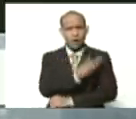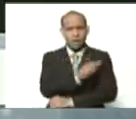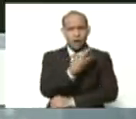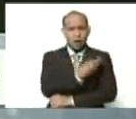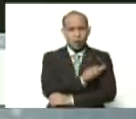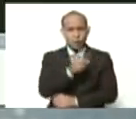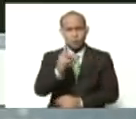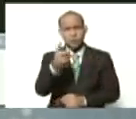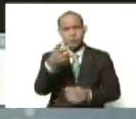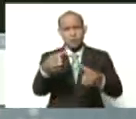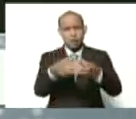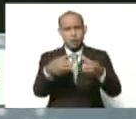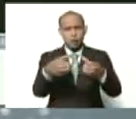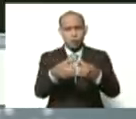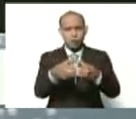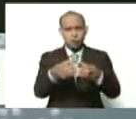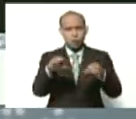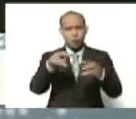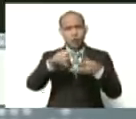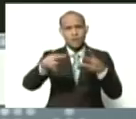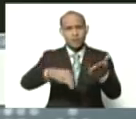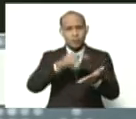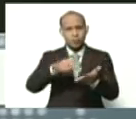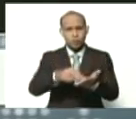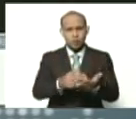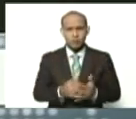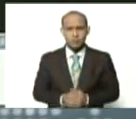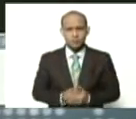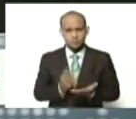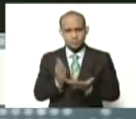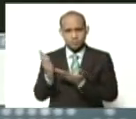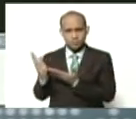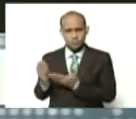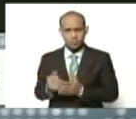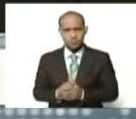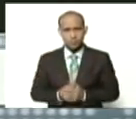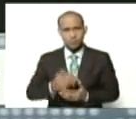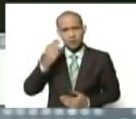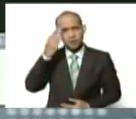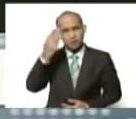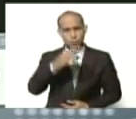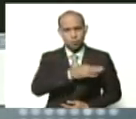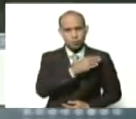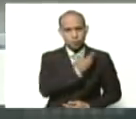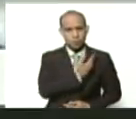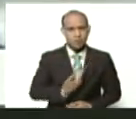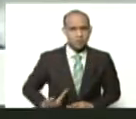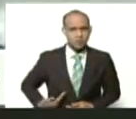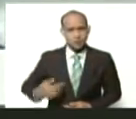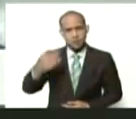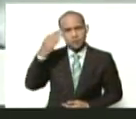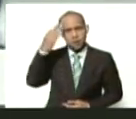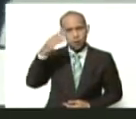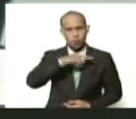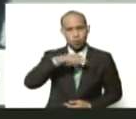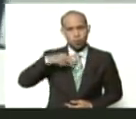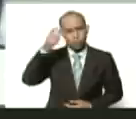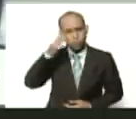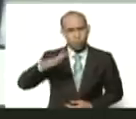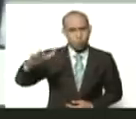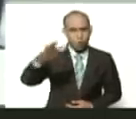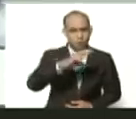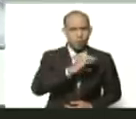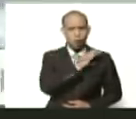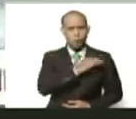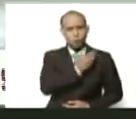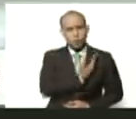esta primera generación de vacunas a nivel mundial. Adelante. Saludos, presidente. Saludos también a nuestro pueblo, a los compañeros de la Comisión